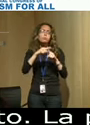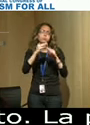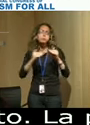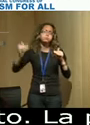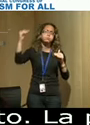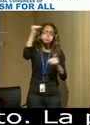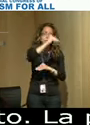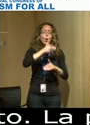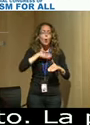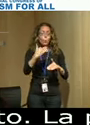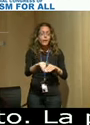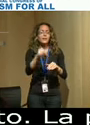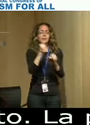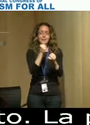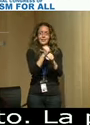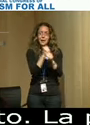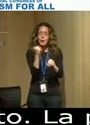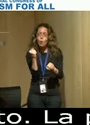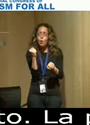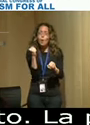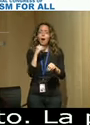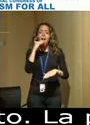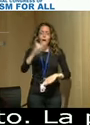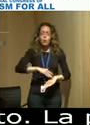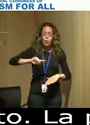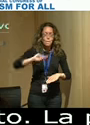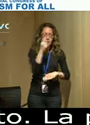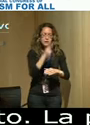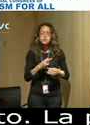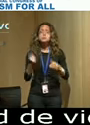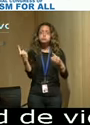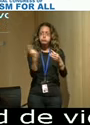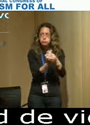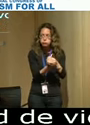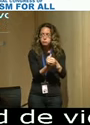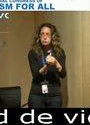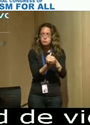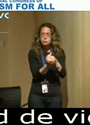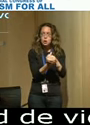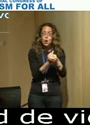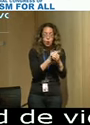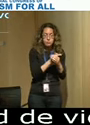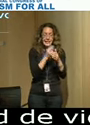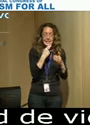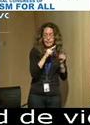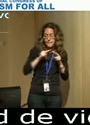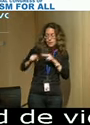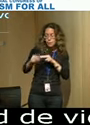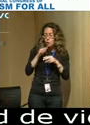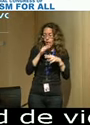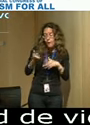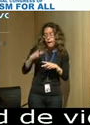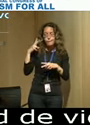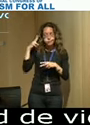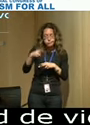ocupando puestos de más alta cualificación profesional respecto a las generaciones que hoy día se están jubilando. Por lo tanto, esas personas demandarán un